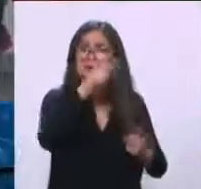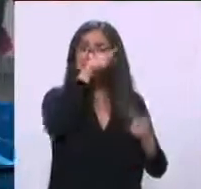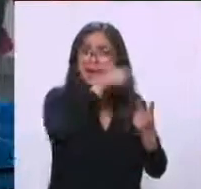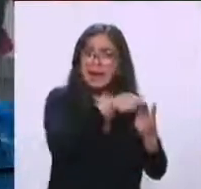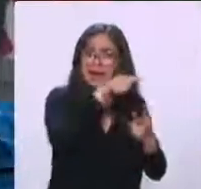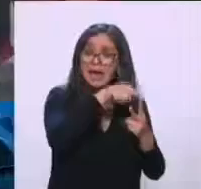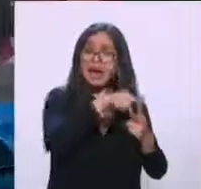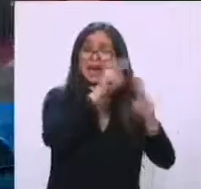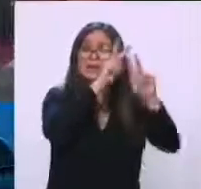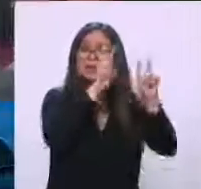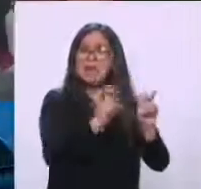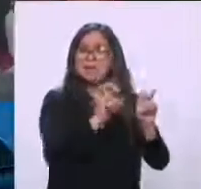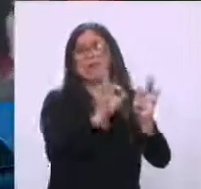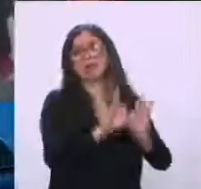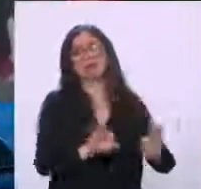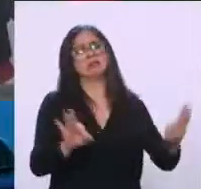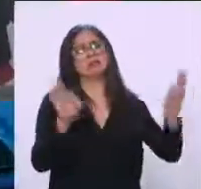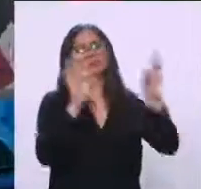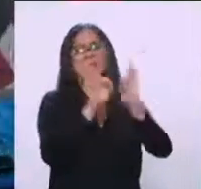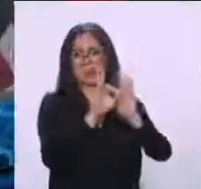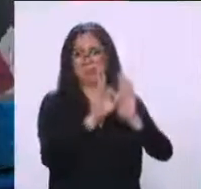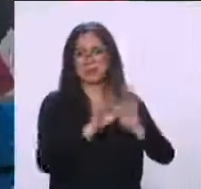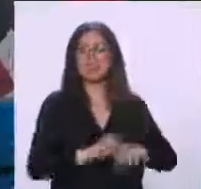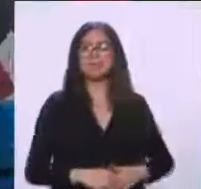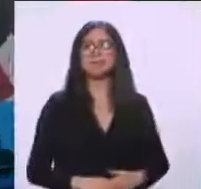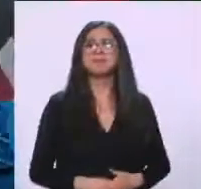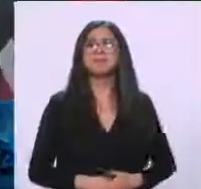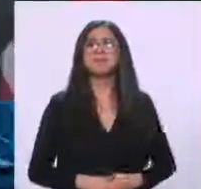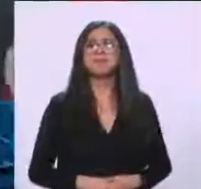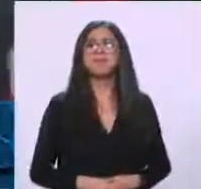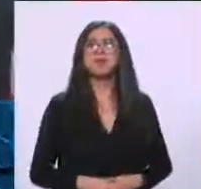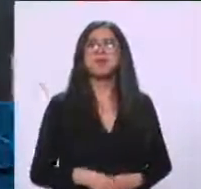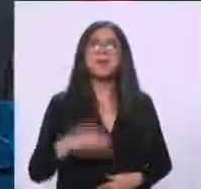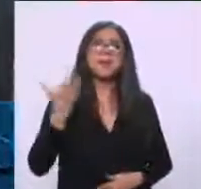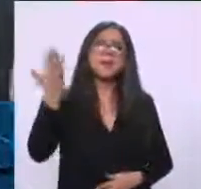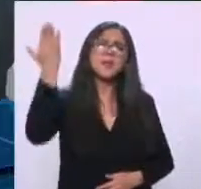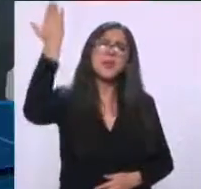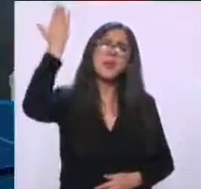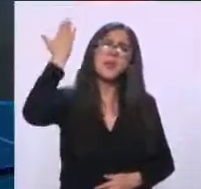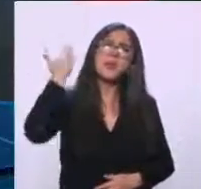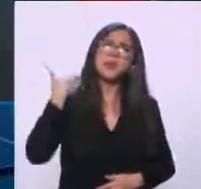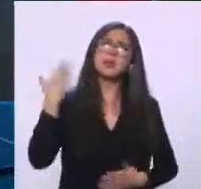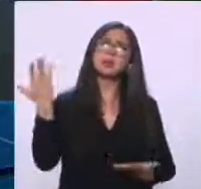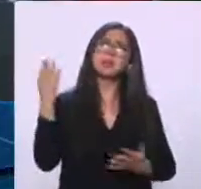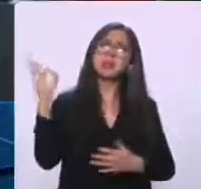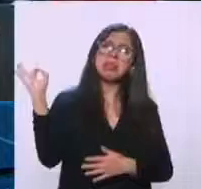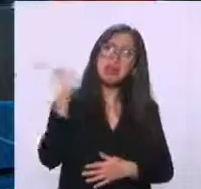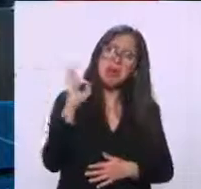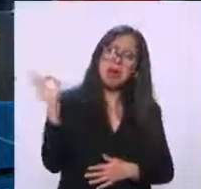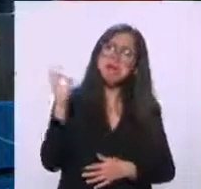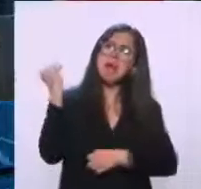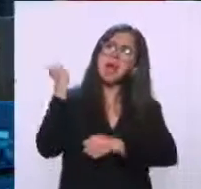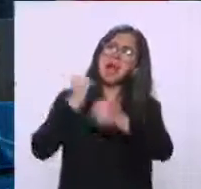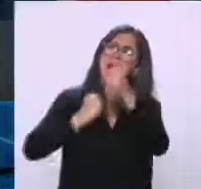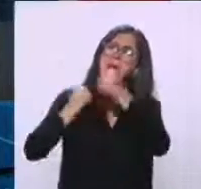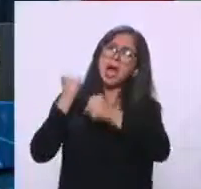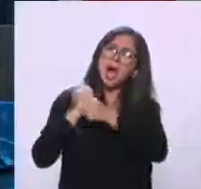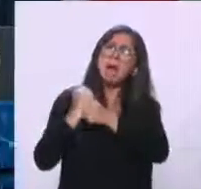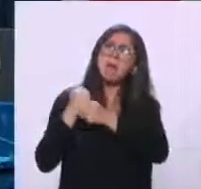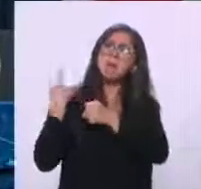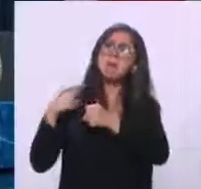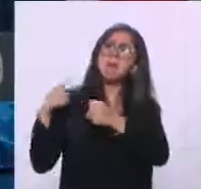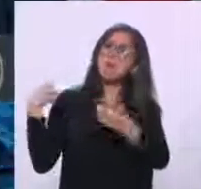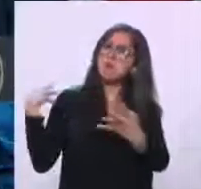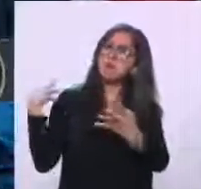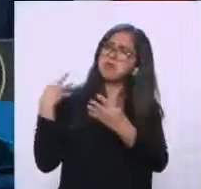No recordamos que haya habido en los años recientes, más atrás sí, probablemente, pero en los años recientes no,